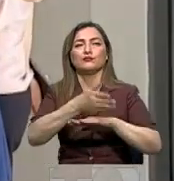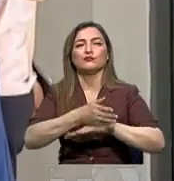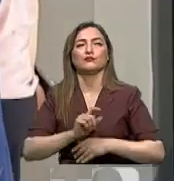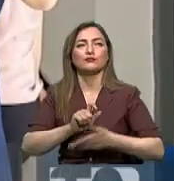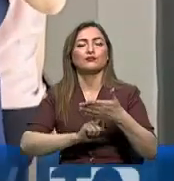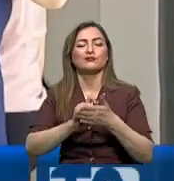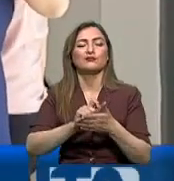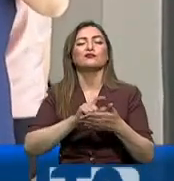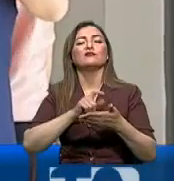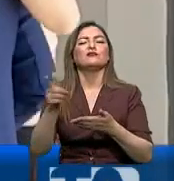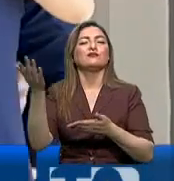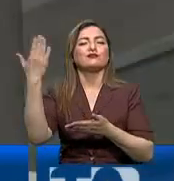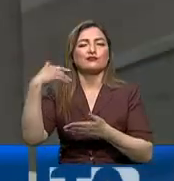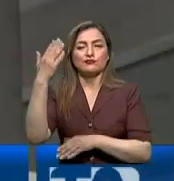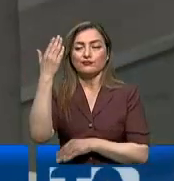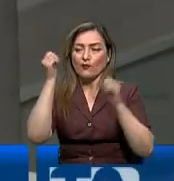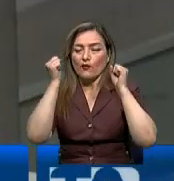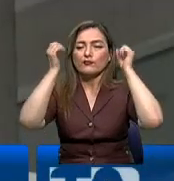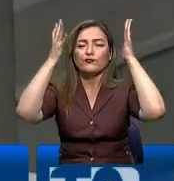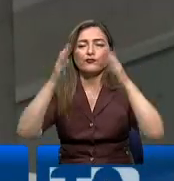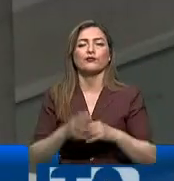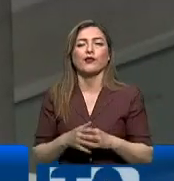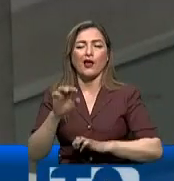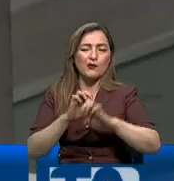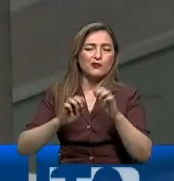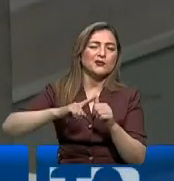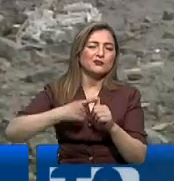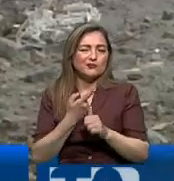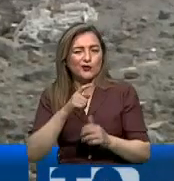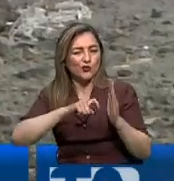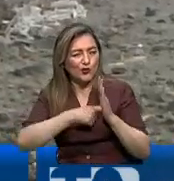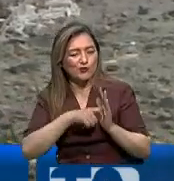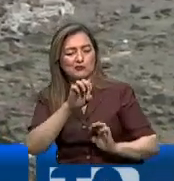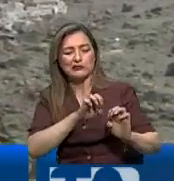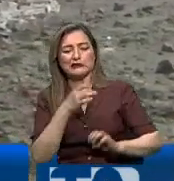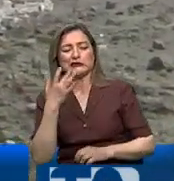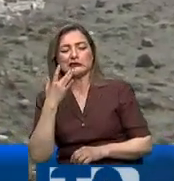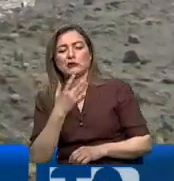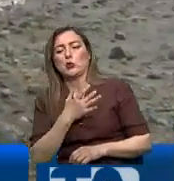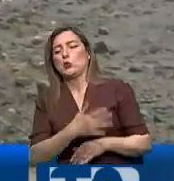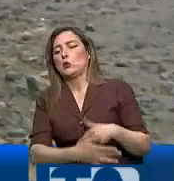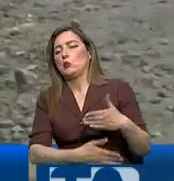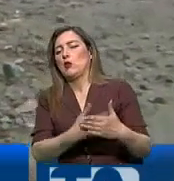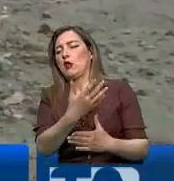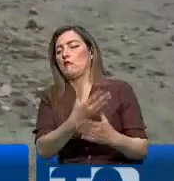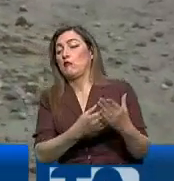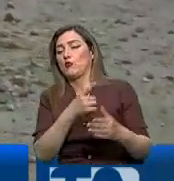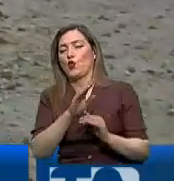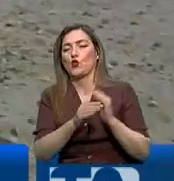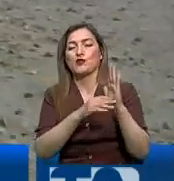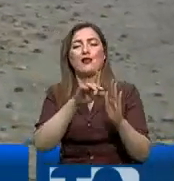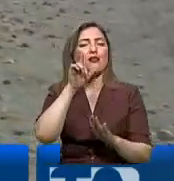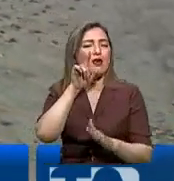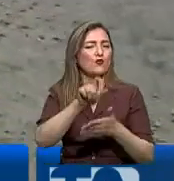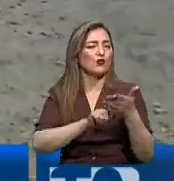fueron firmados en la administración de Jorge Yunda y en un primer examen de Contraloría se informó que hubo irregularidades en los procedimientos de